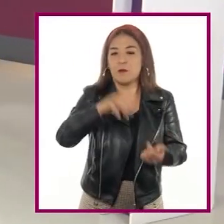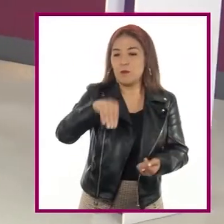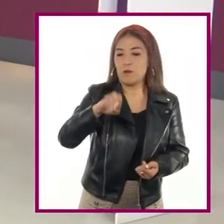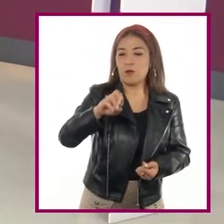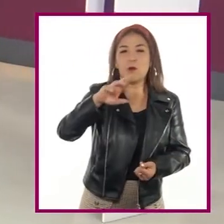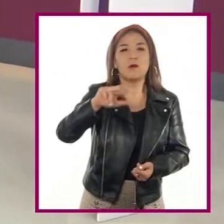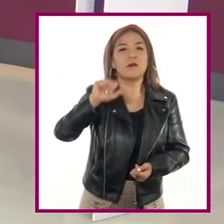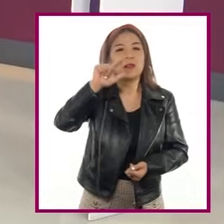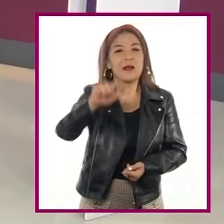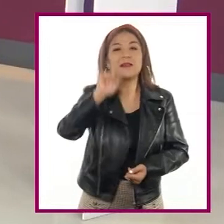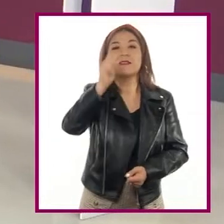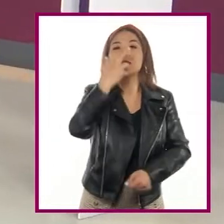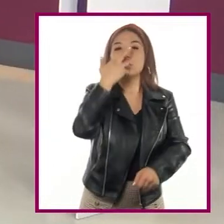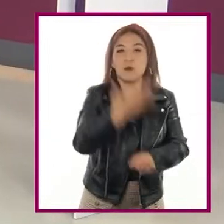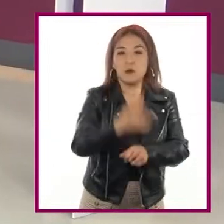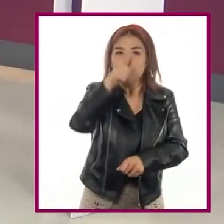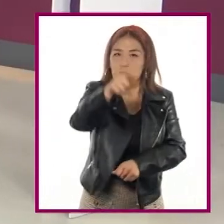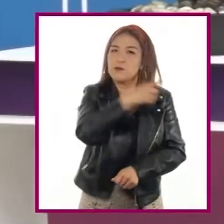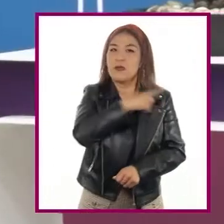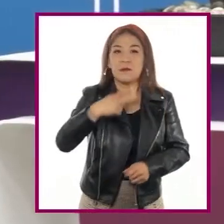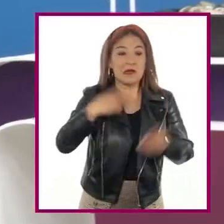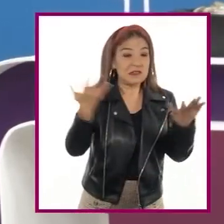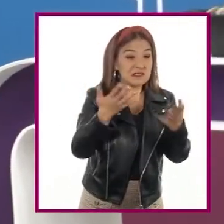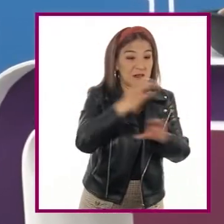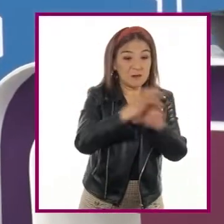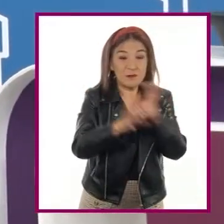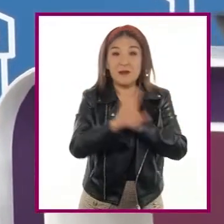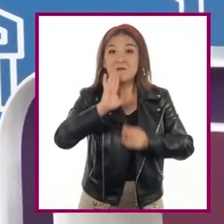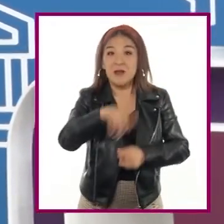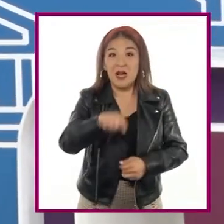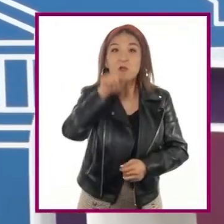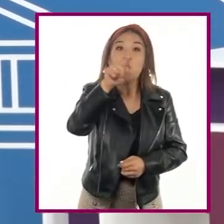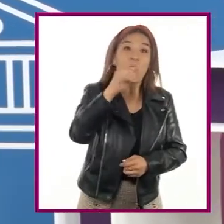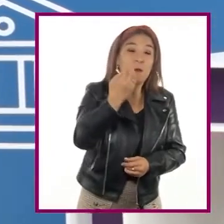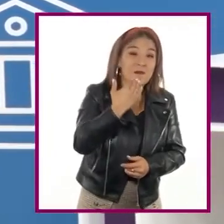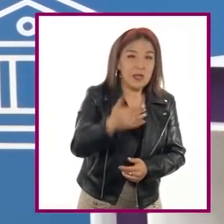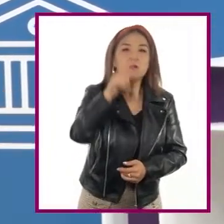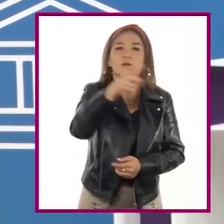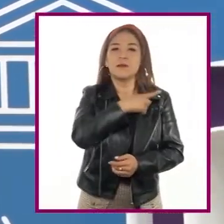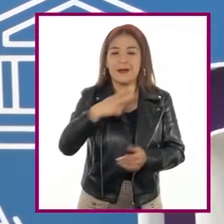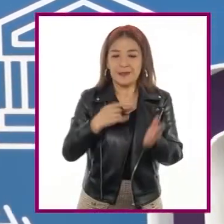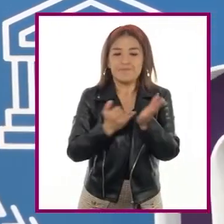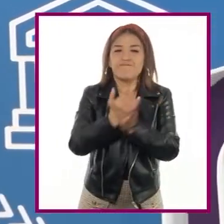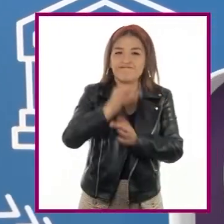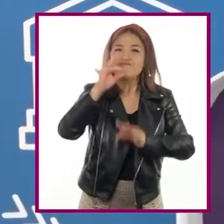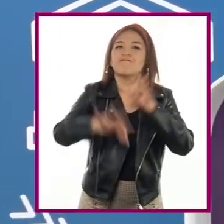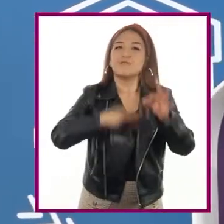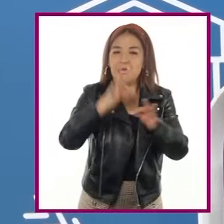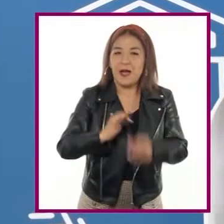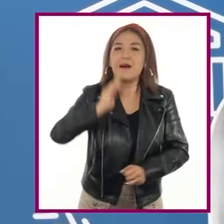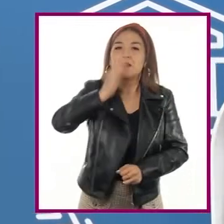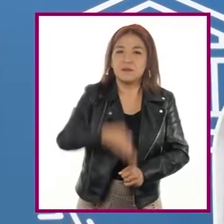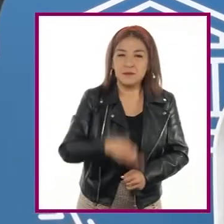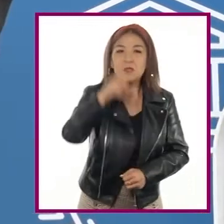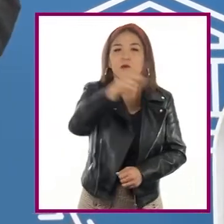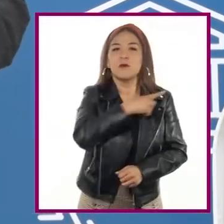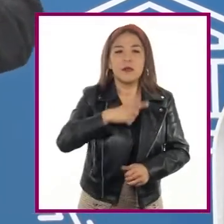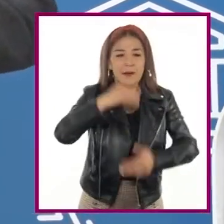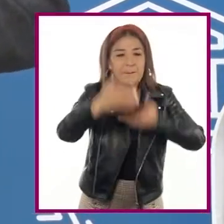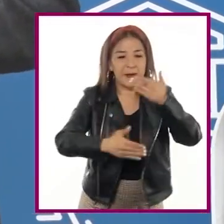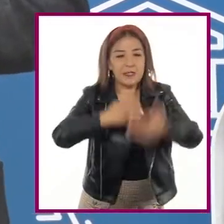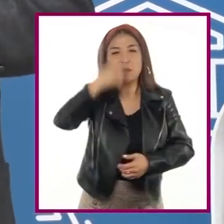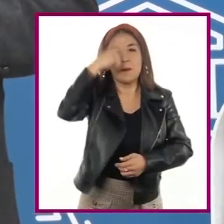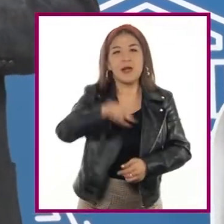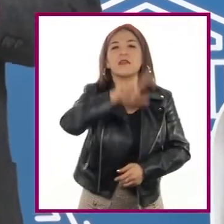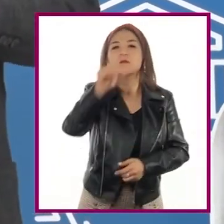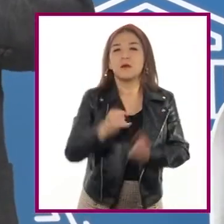como asumir las consecuencias de los actos. Antes de seguir avanzando, revisemos los pasos para la toma de decisiones, los cuales